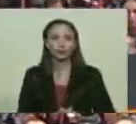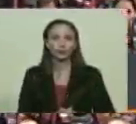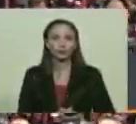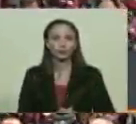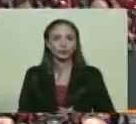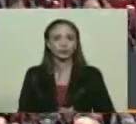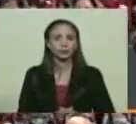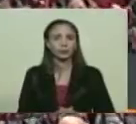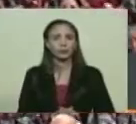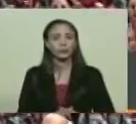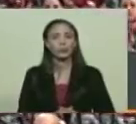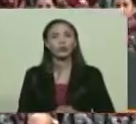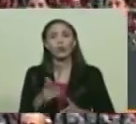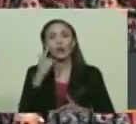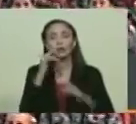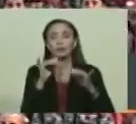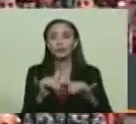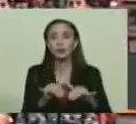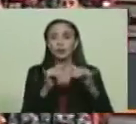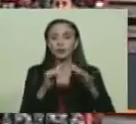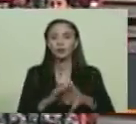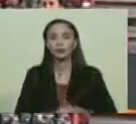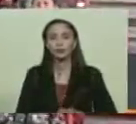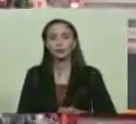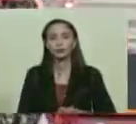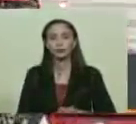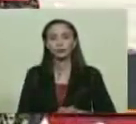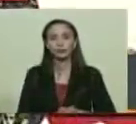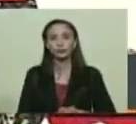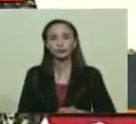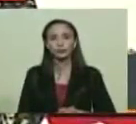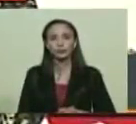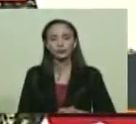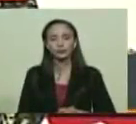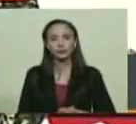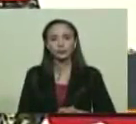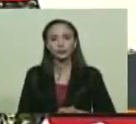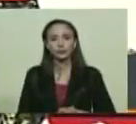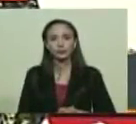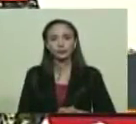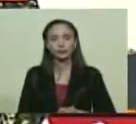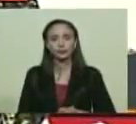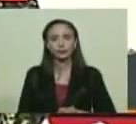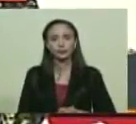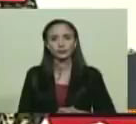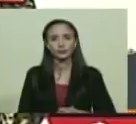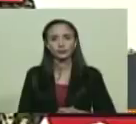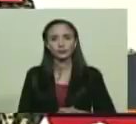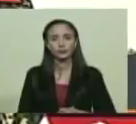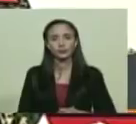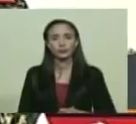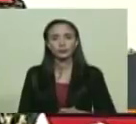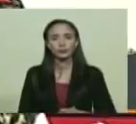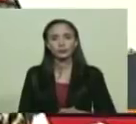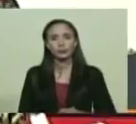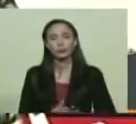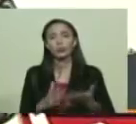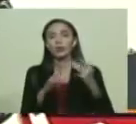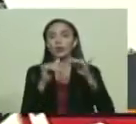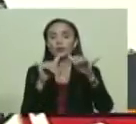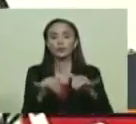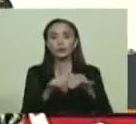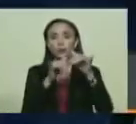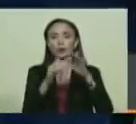Es así, Reverol, Cachiopo, Pérez Ampueda, vicepresidente ejecutivo,